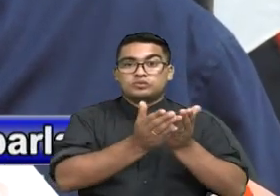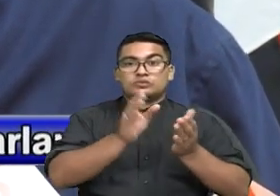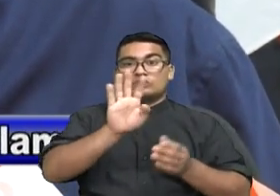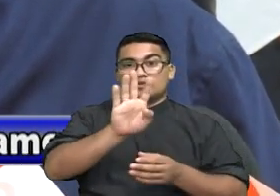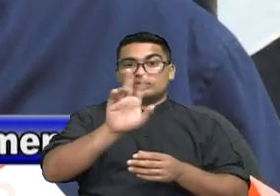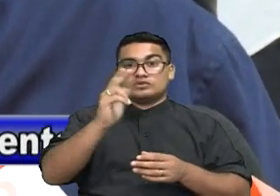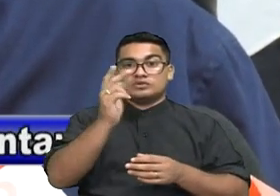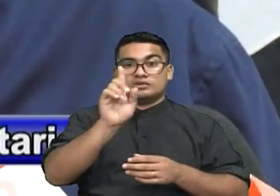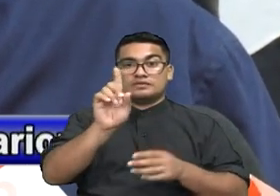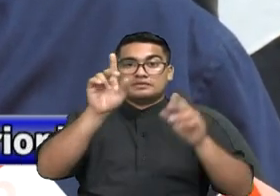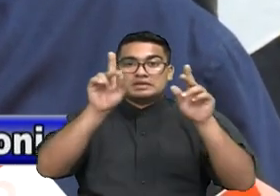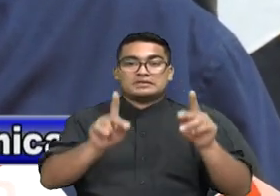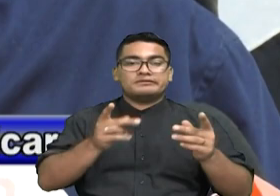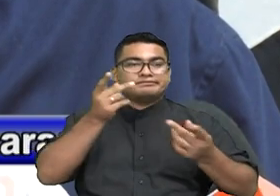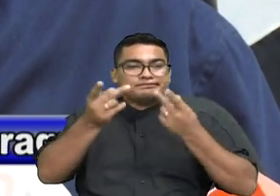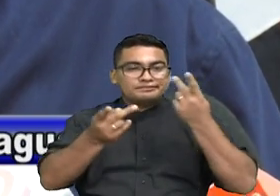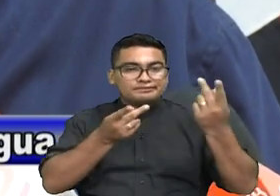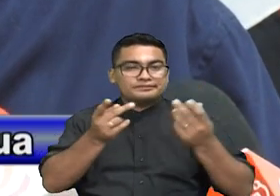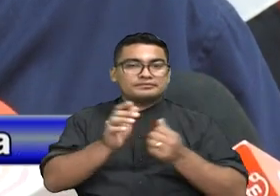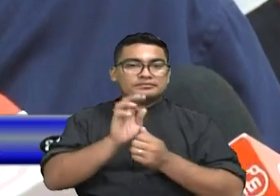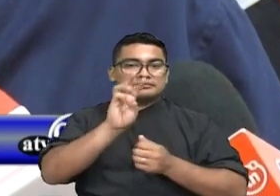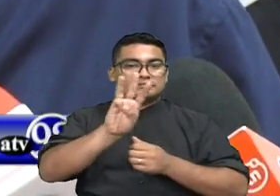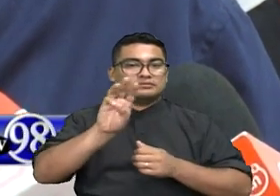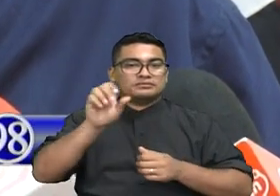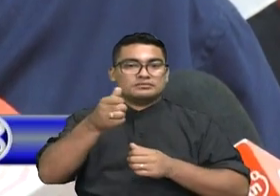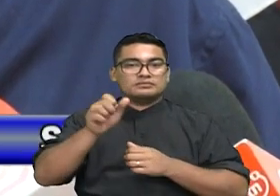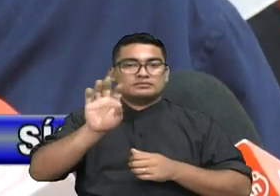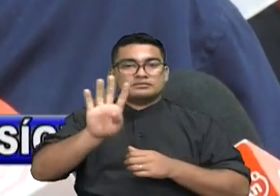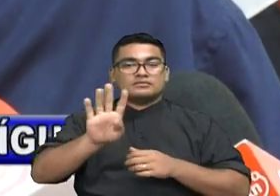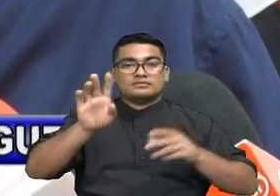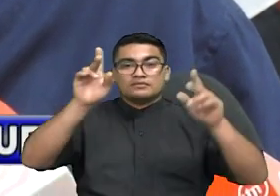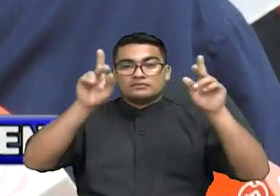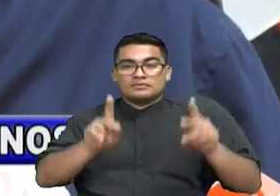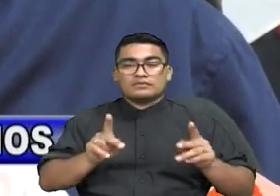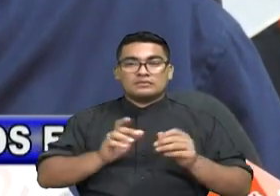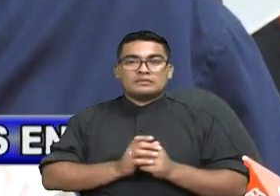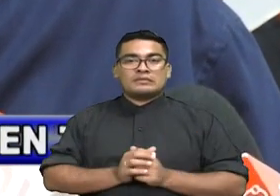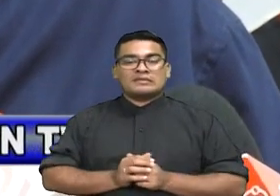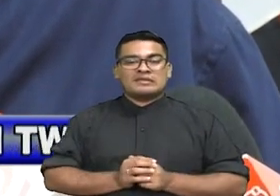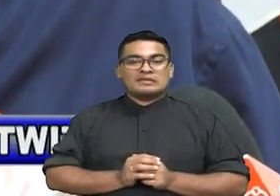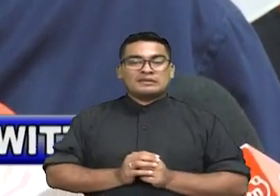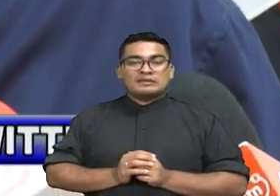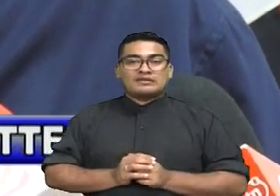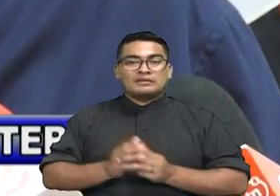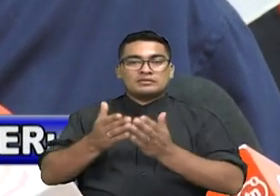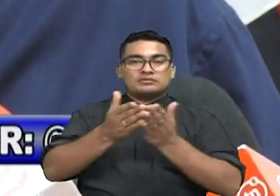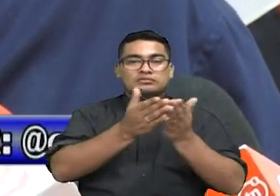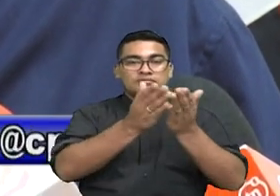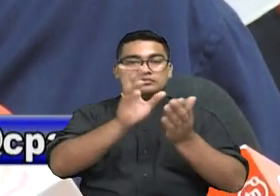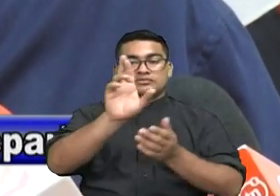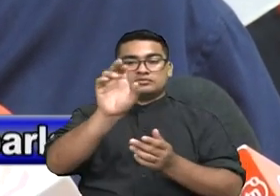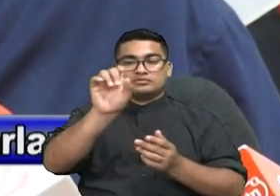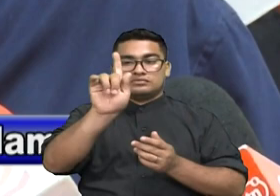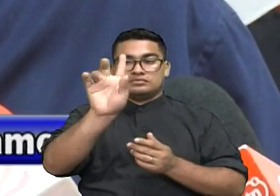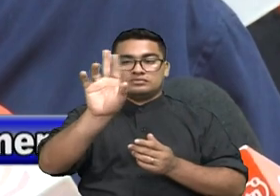481 turistas y 364 tripulantes. El crucero Rotterdam con